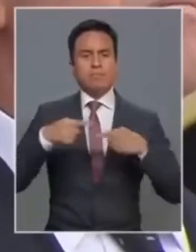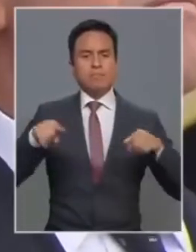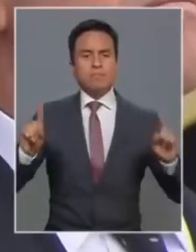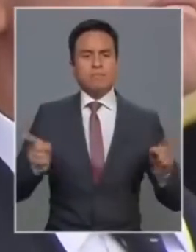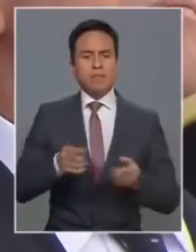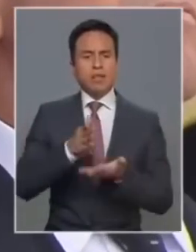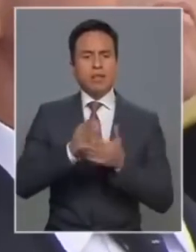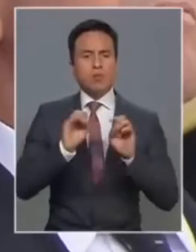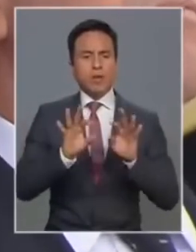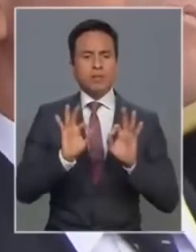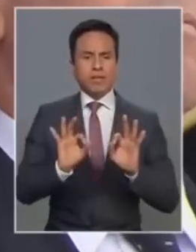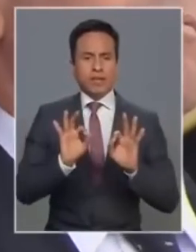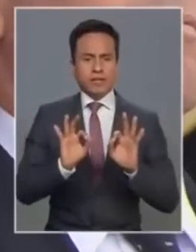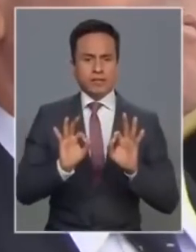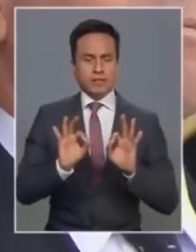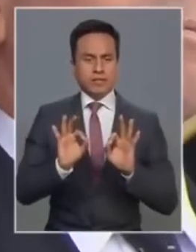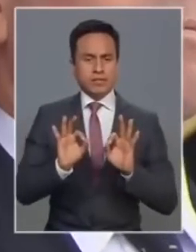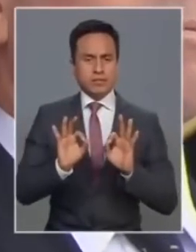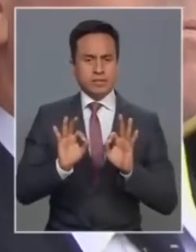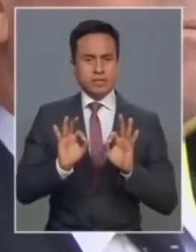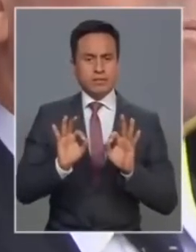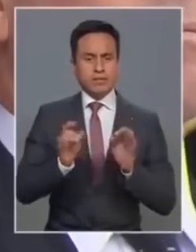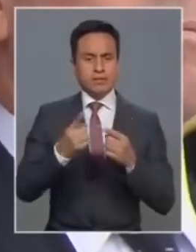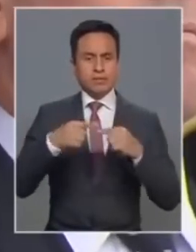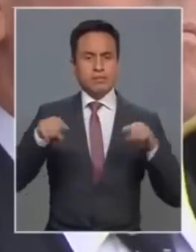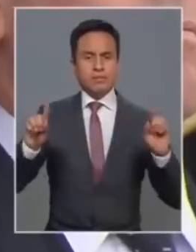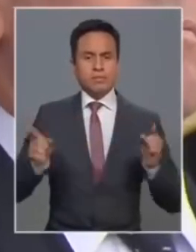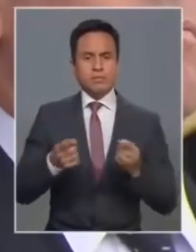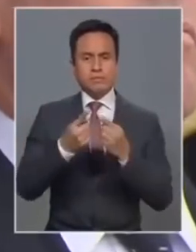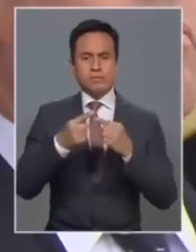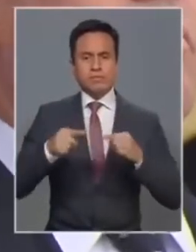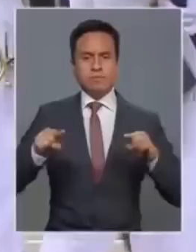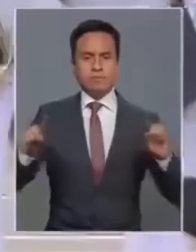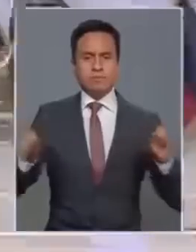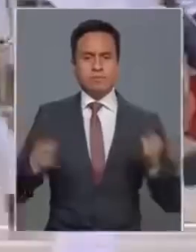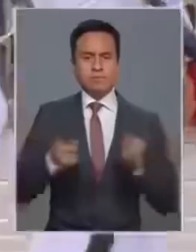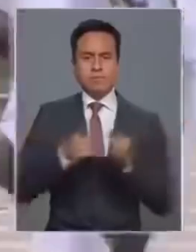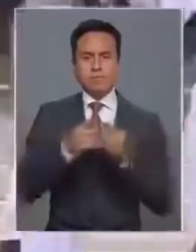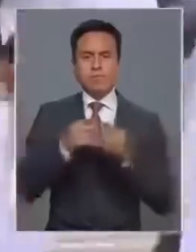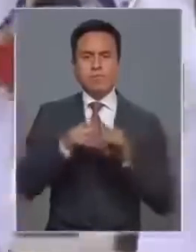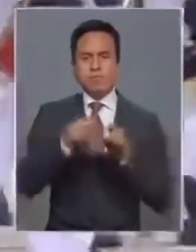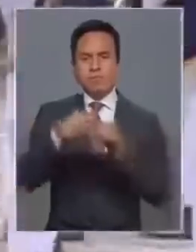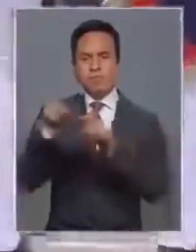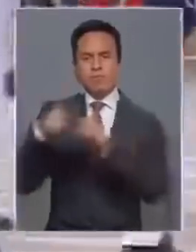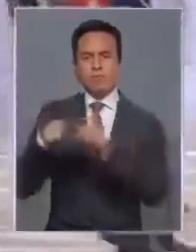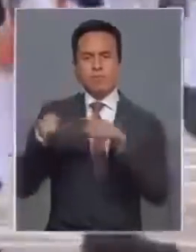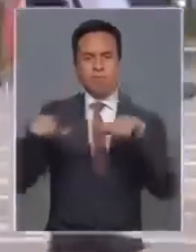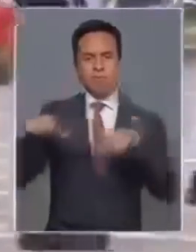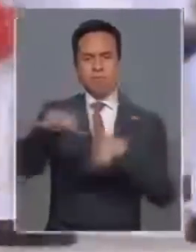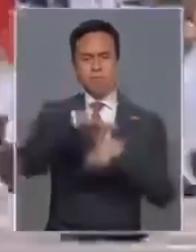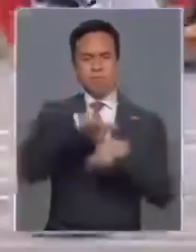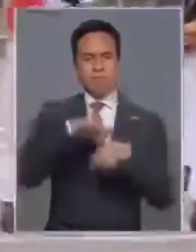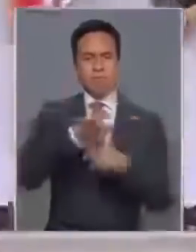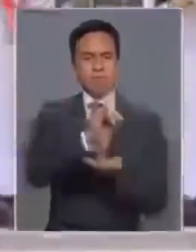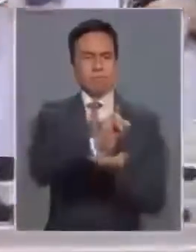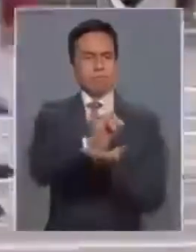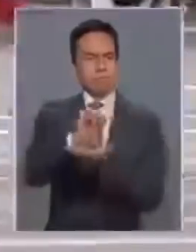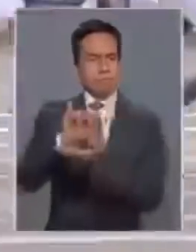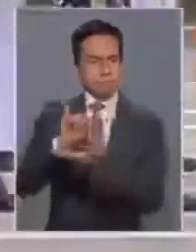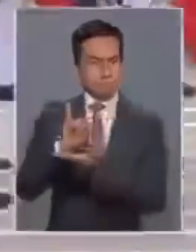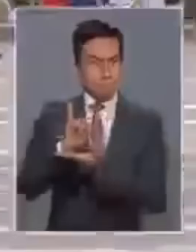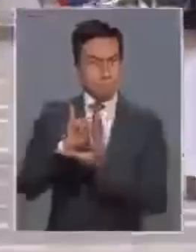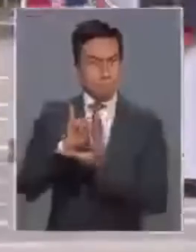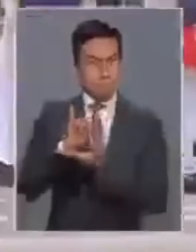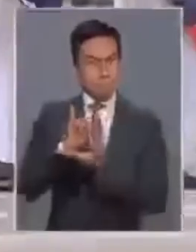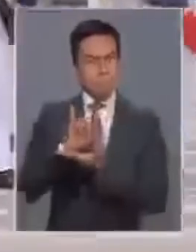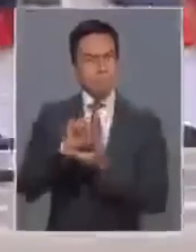Escuela de Especialidades, Sargento Primero Adolfo Nadir Rojas. Medios aéreos de diferentes unidades tácticas de la institución. Un batallón